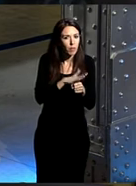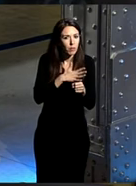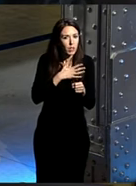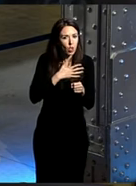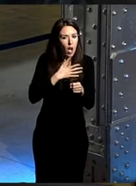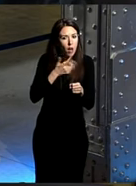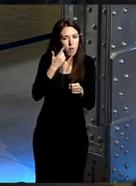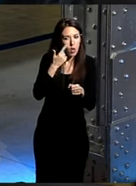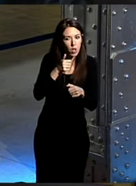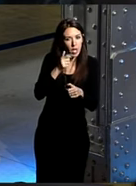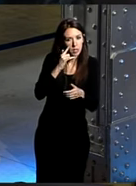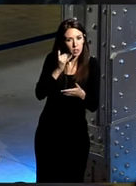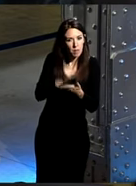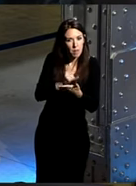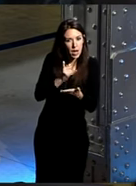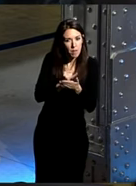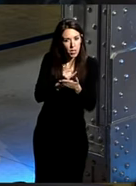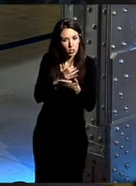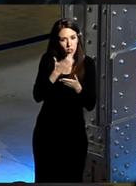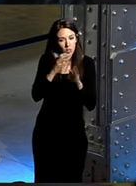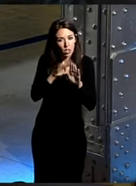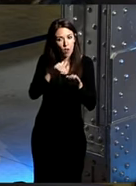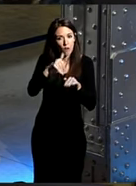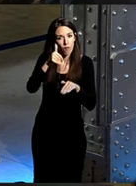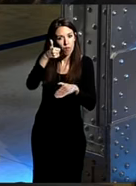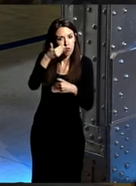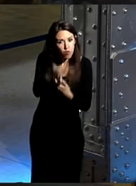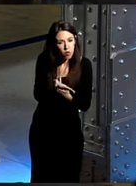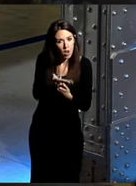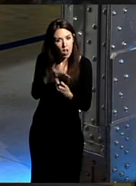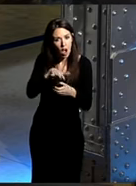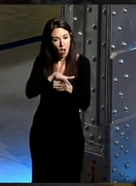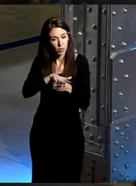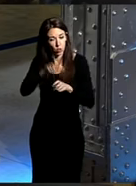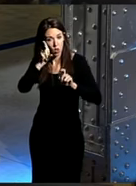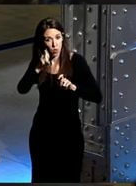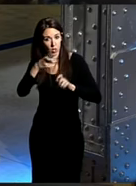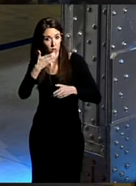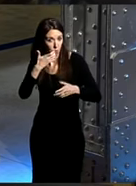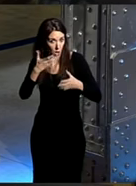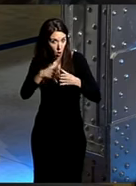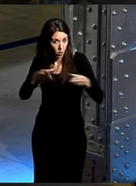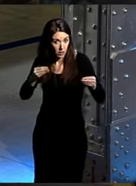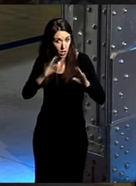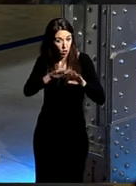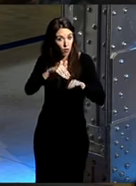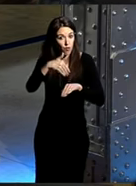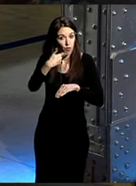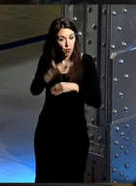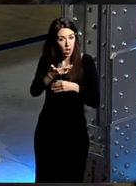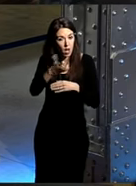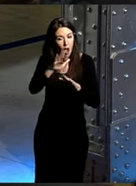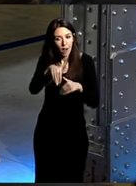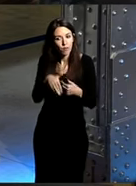francotiradores, de experimentos, si se hace fuera del ámbito educativo, en este caso universitario,